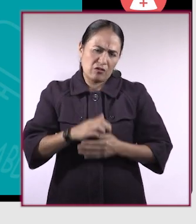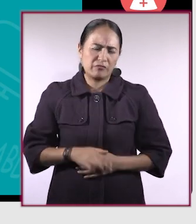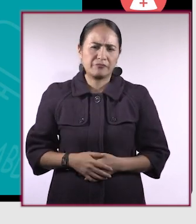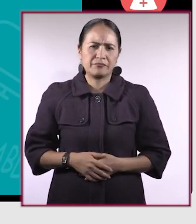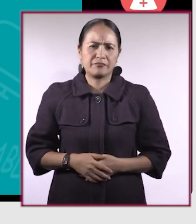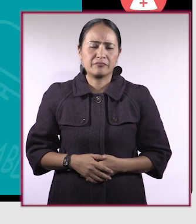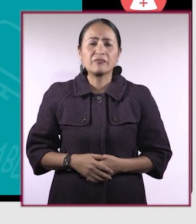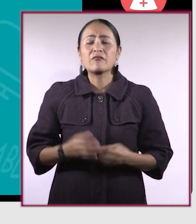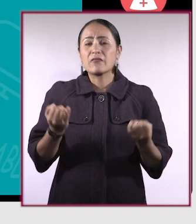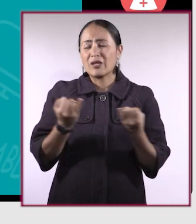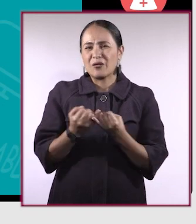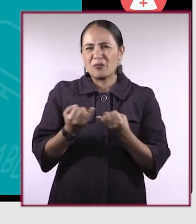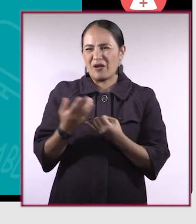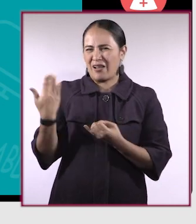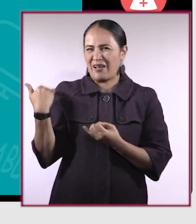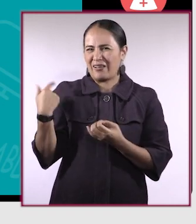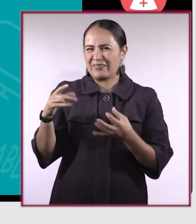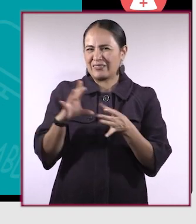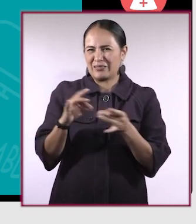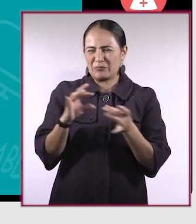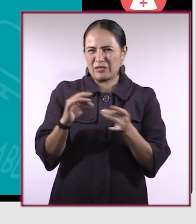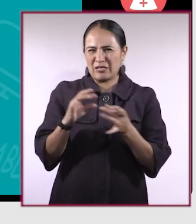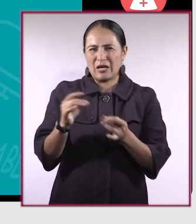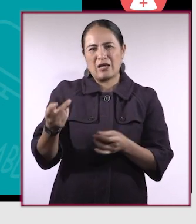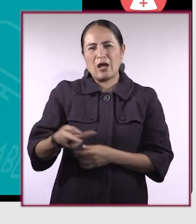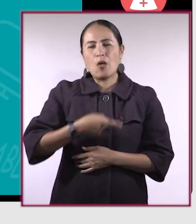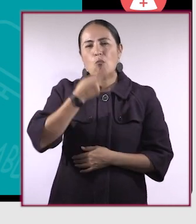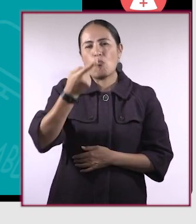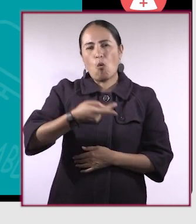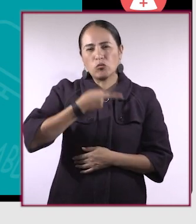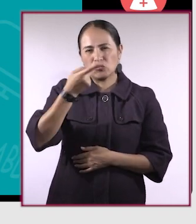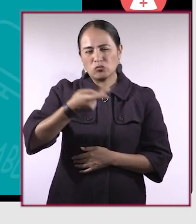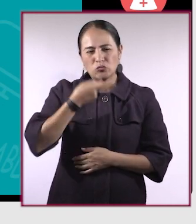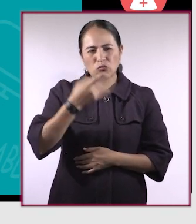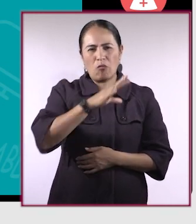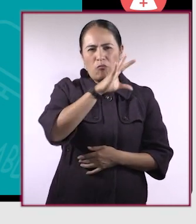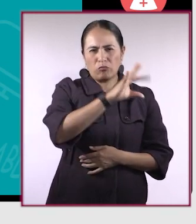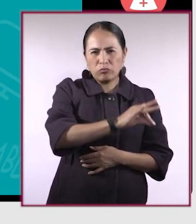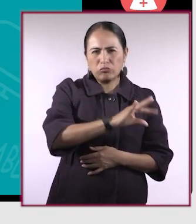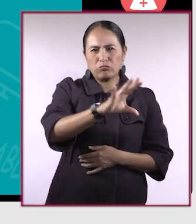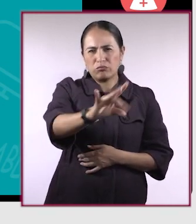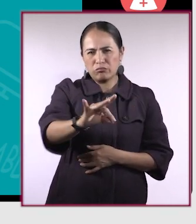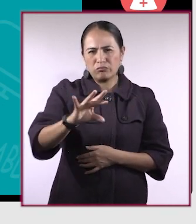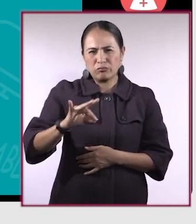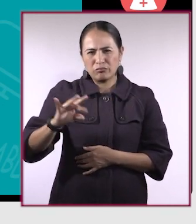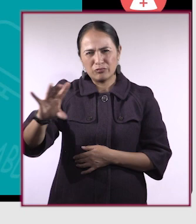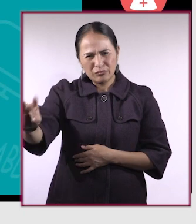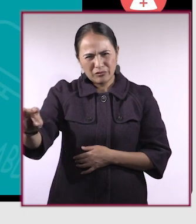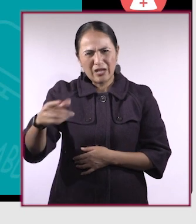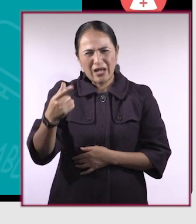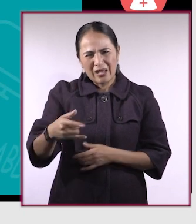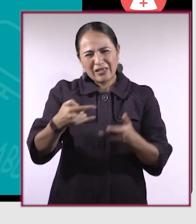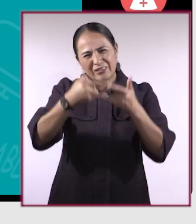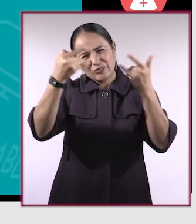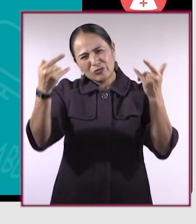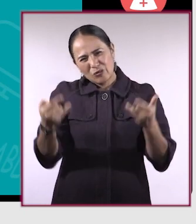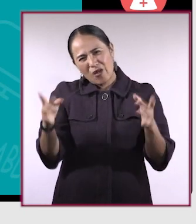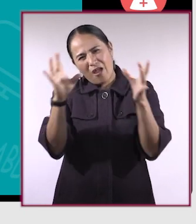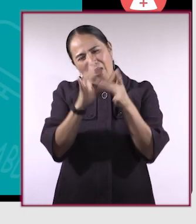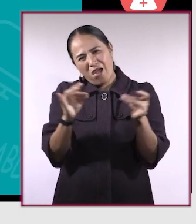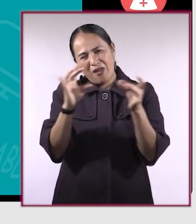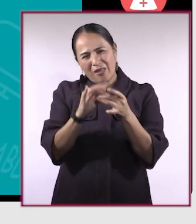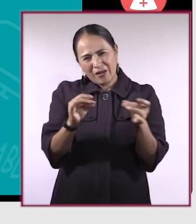nos hablaba de la importancia de la oralidad, el contar de voz a voz, pues todos estos cuentos, todas